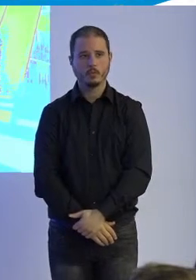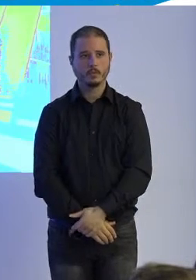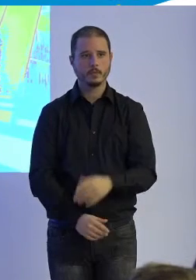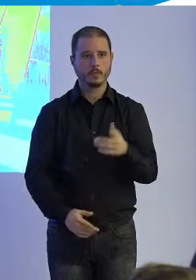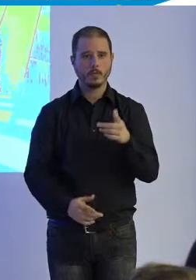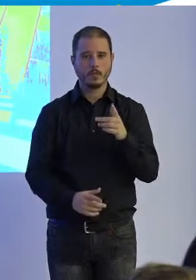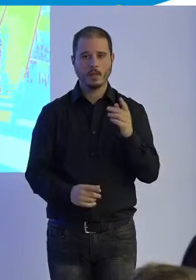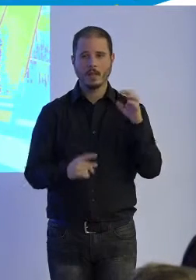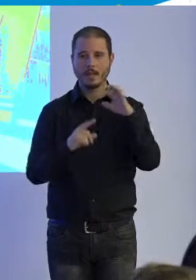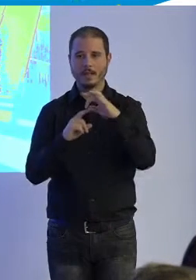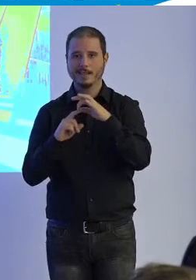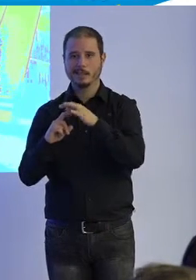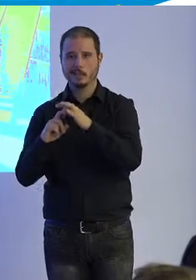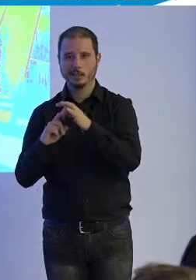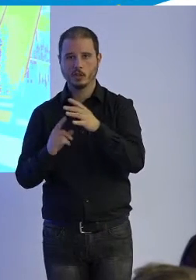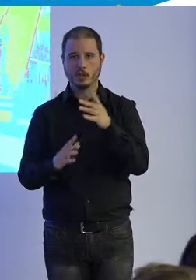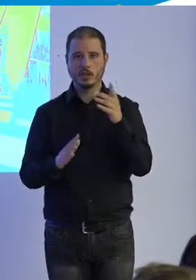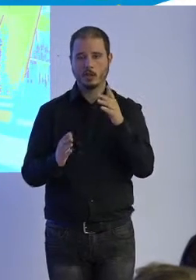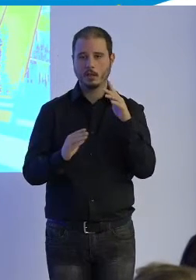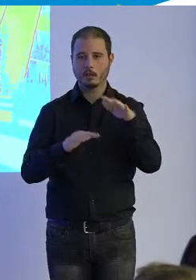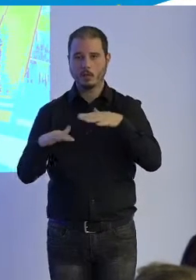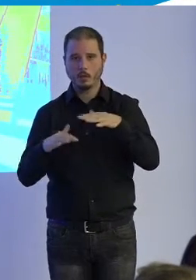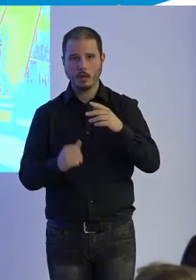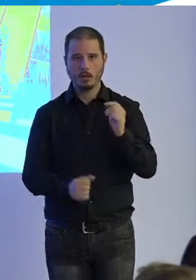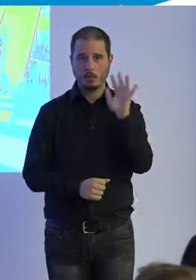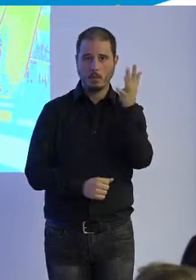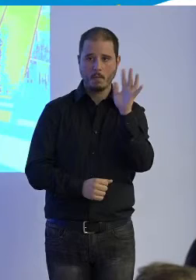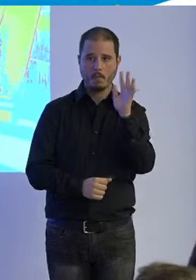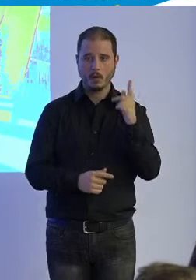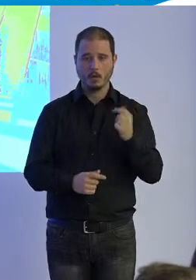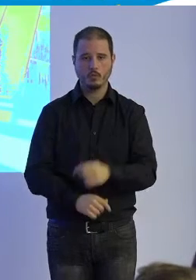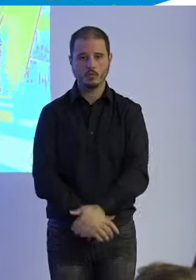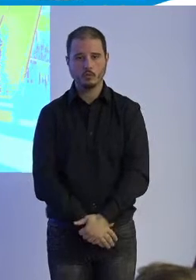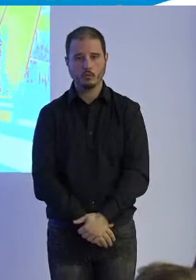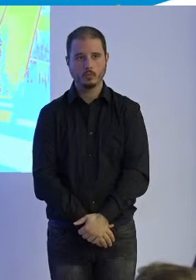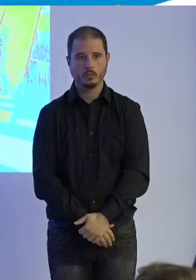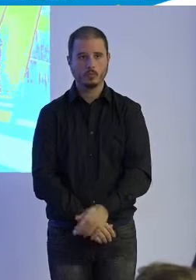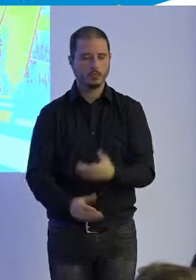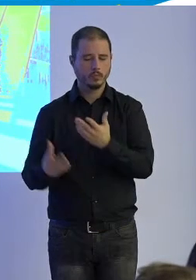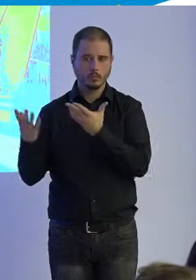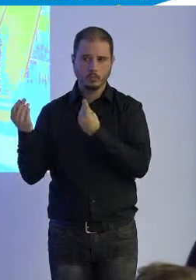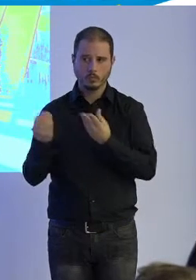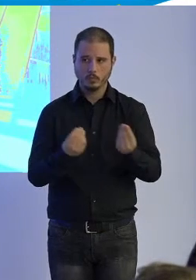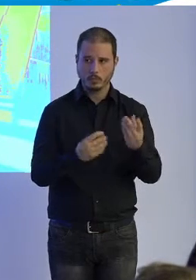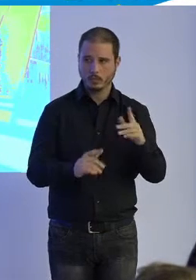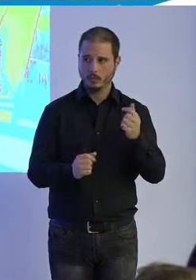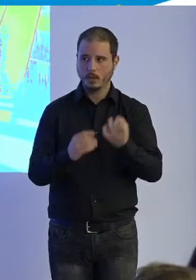sensores de movimiento, sensores de manos, de todo. Empiezan a nacer un montón de